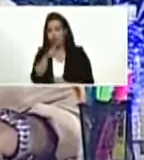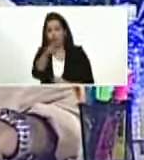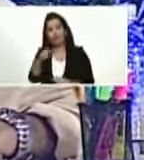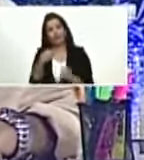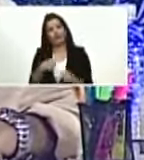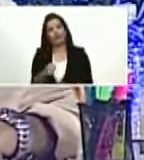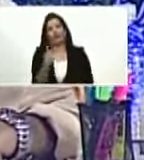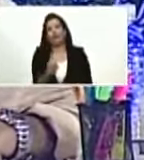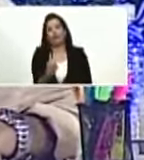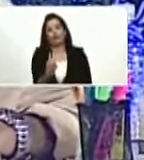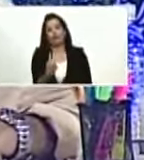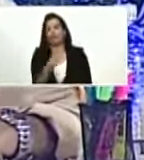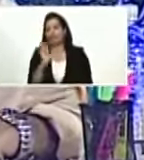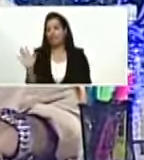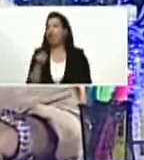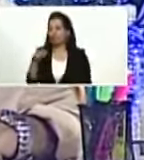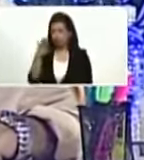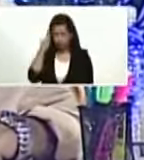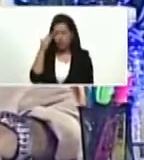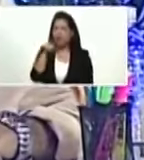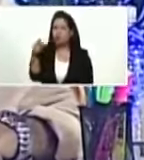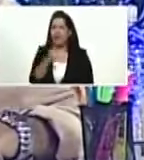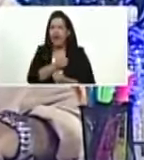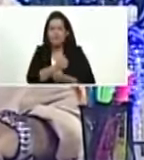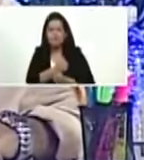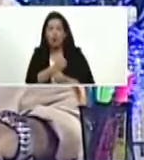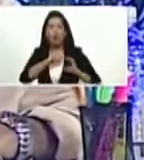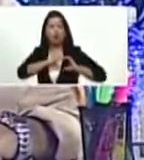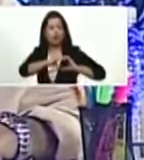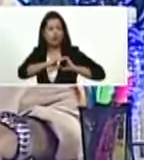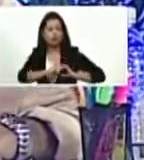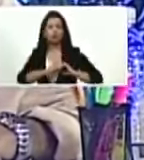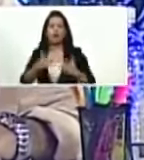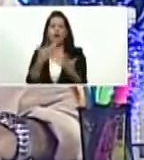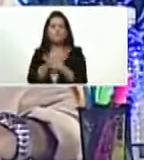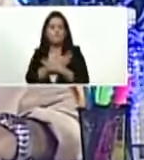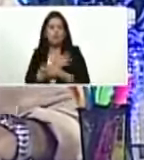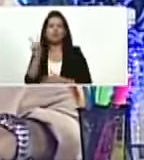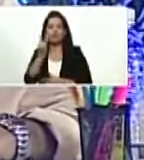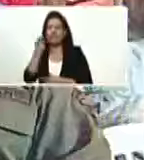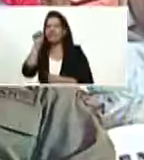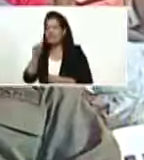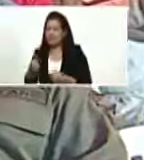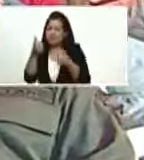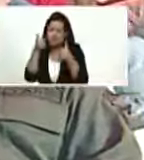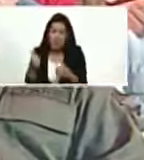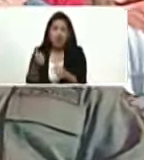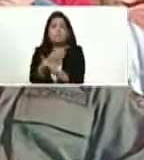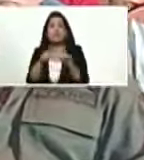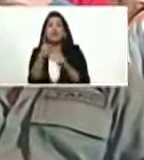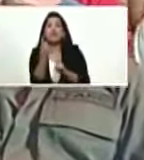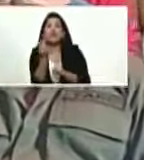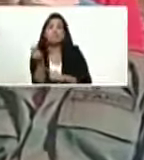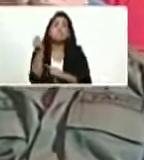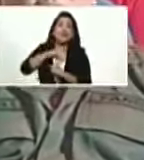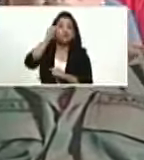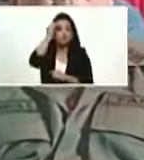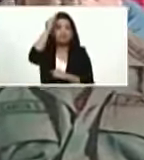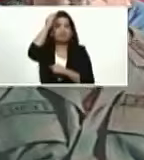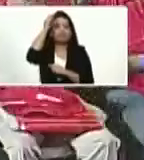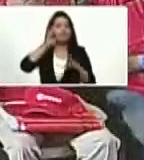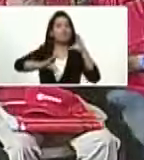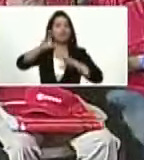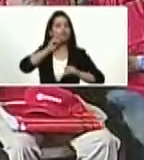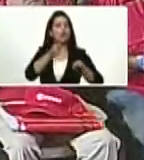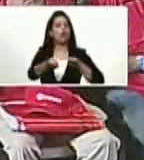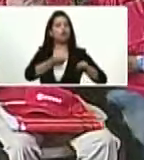corazón, amor por esta patria. Y todo lo hacemos por amor. Ahora tenemos que perfeccionar los métodos económicos de dirección